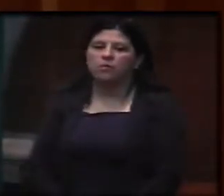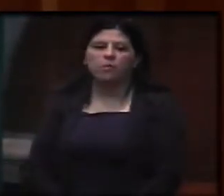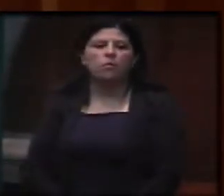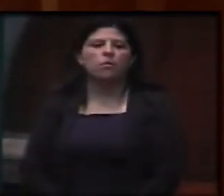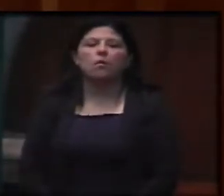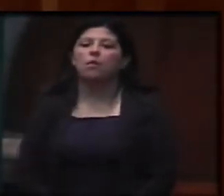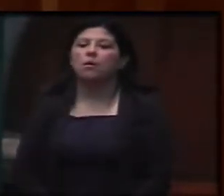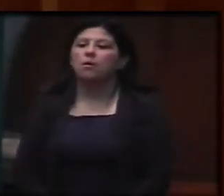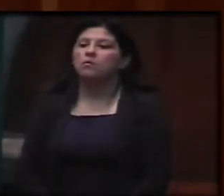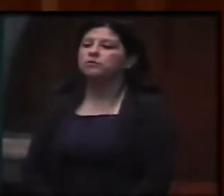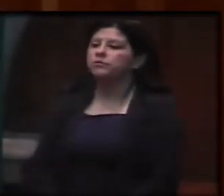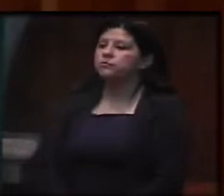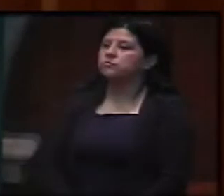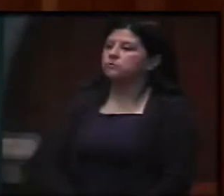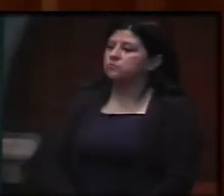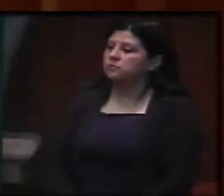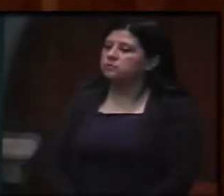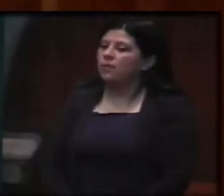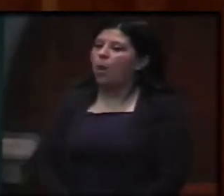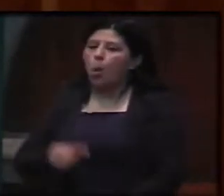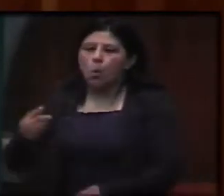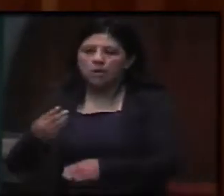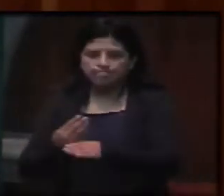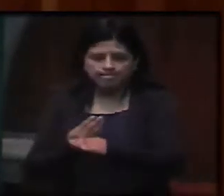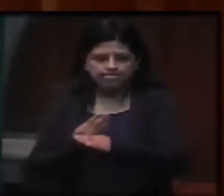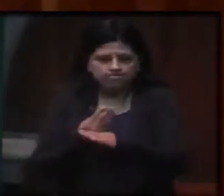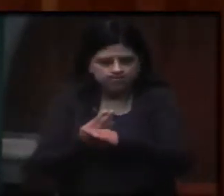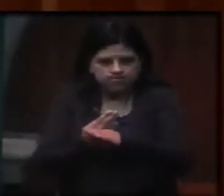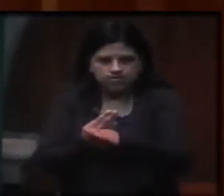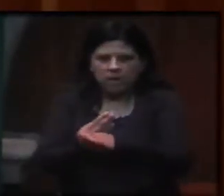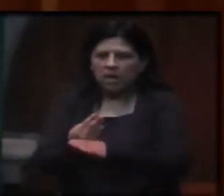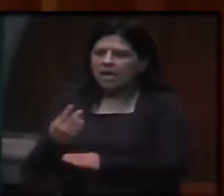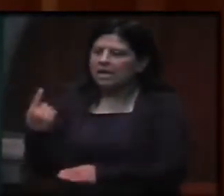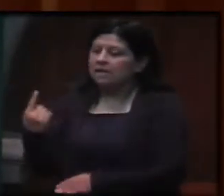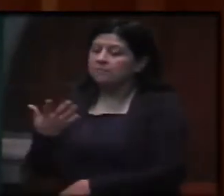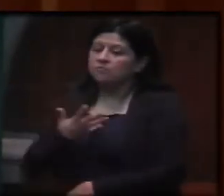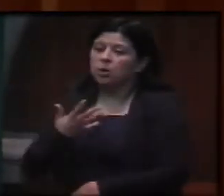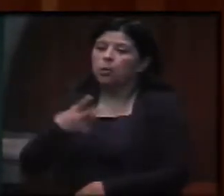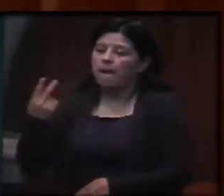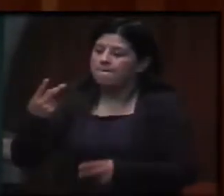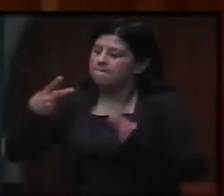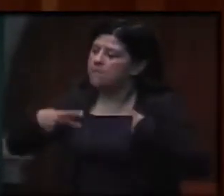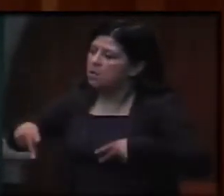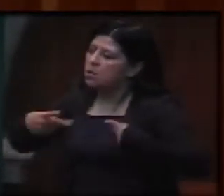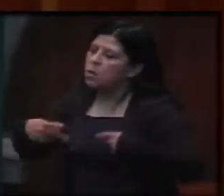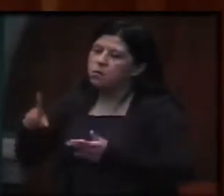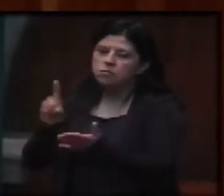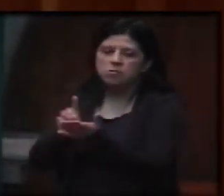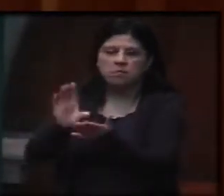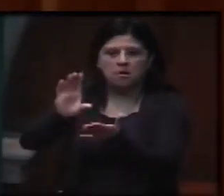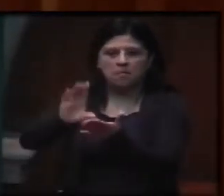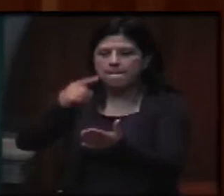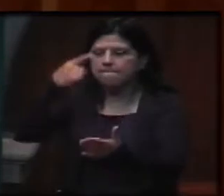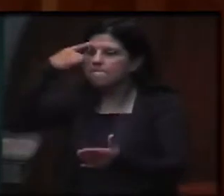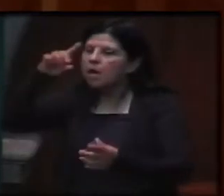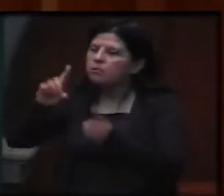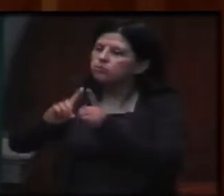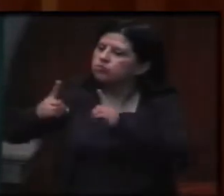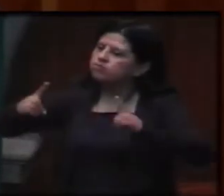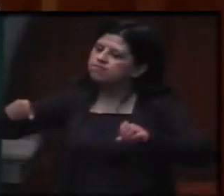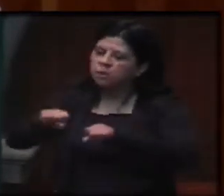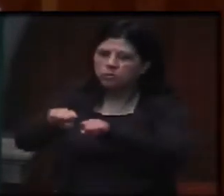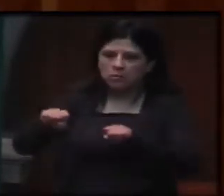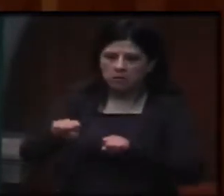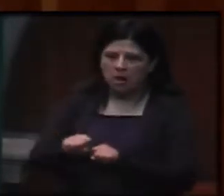Uno de los obstáculos a los que se enfrenta una persona con discapacidad para su pleno desarrollo en la sociedad es